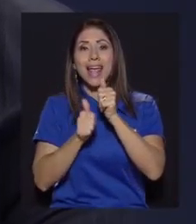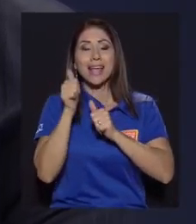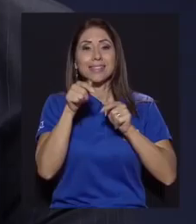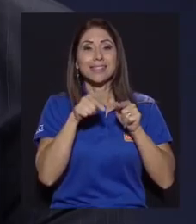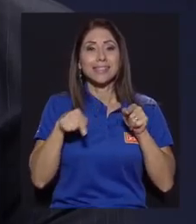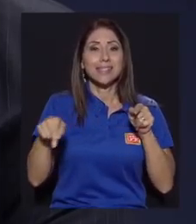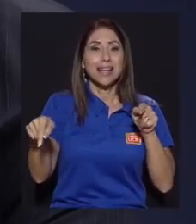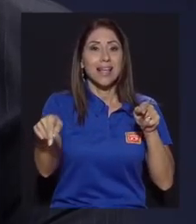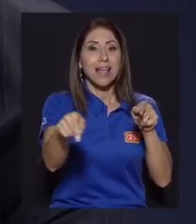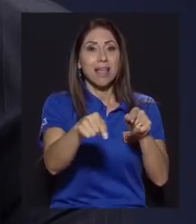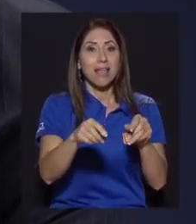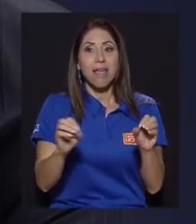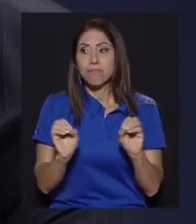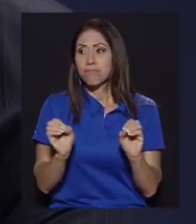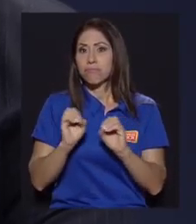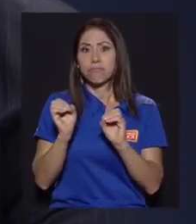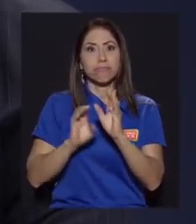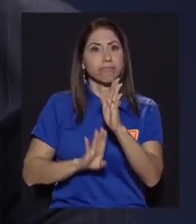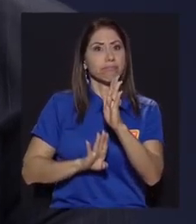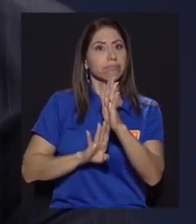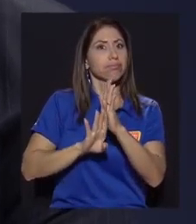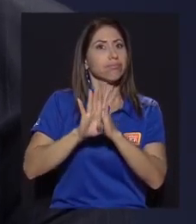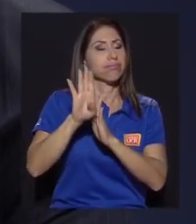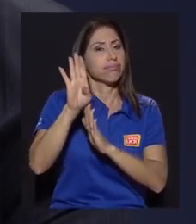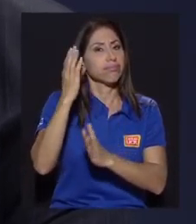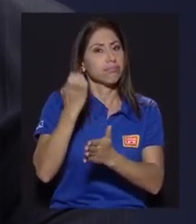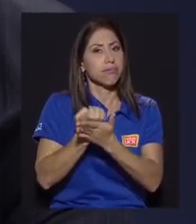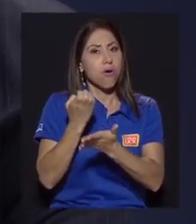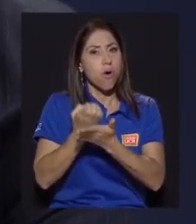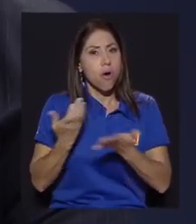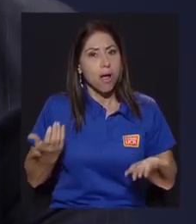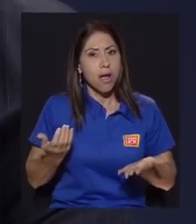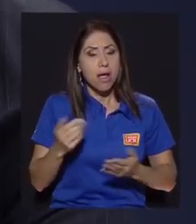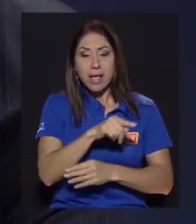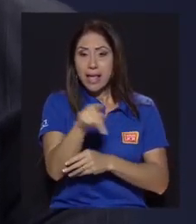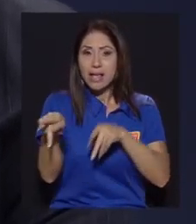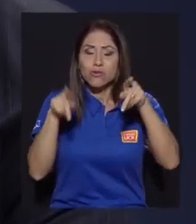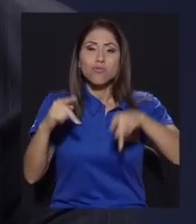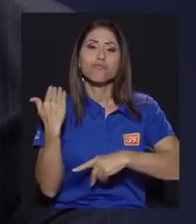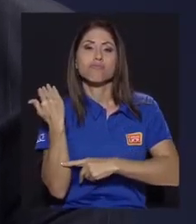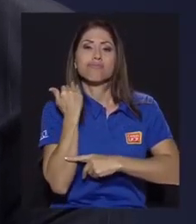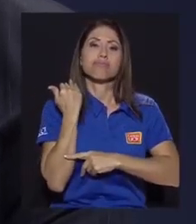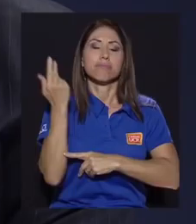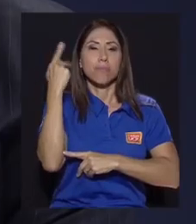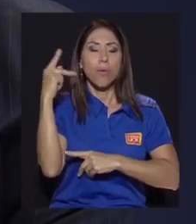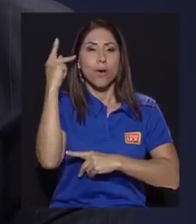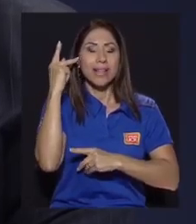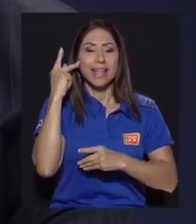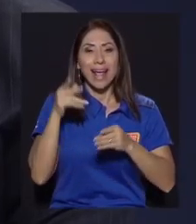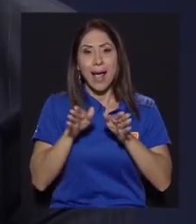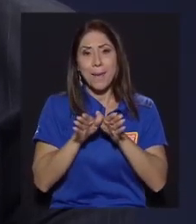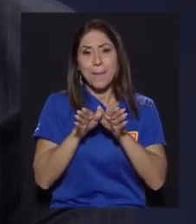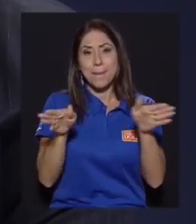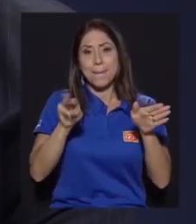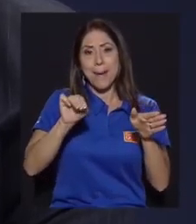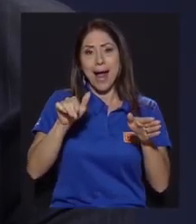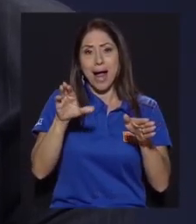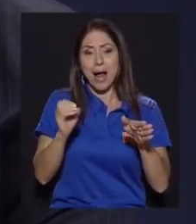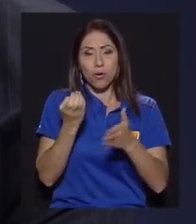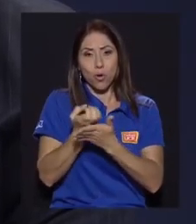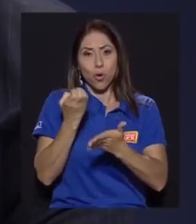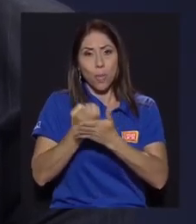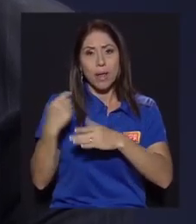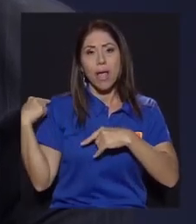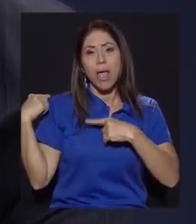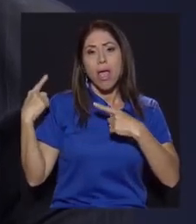del crecimiento económico que son víctimas de la política macroeconómica sostenida a lo largo de estas